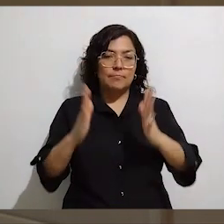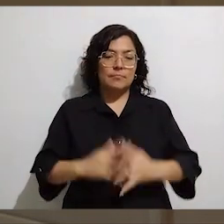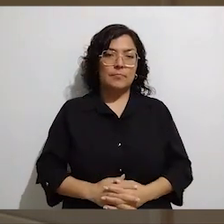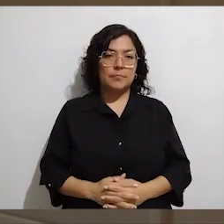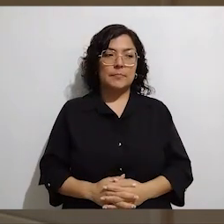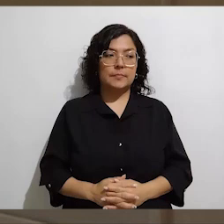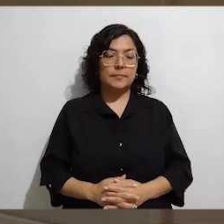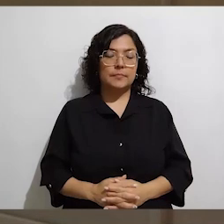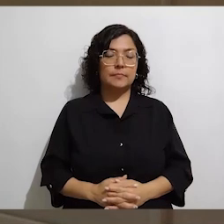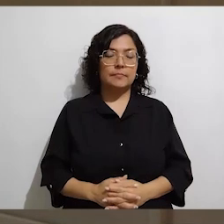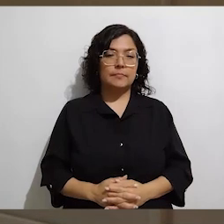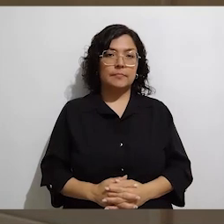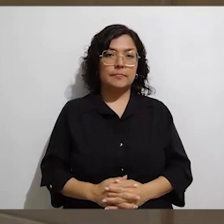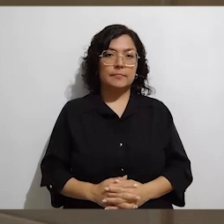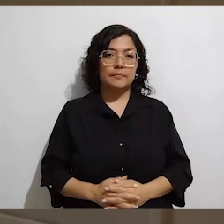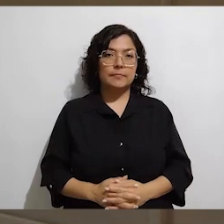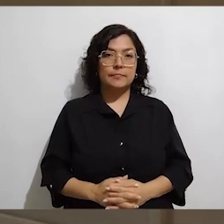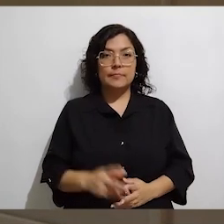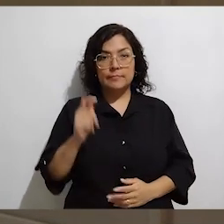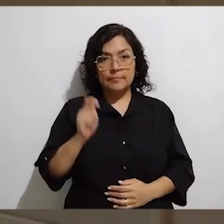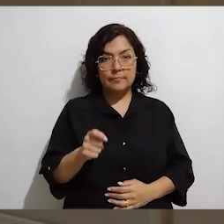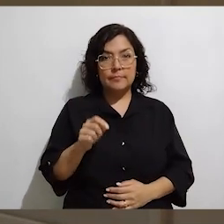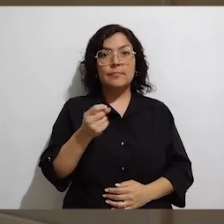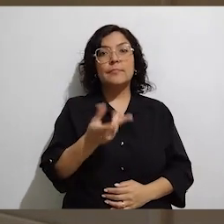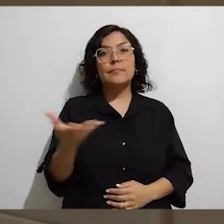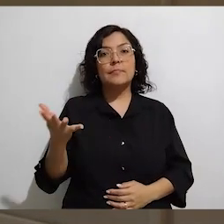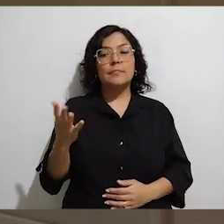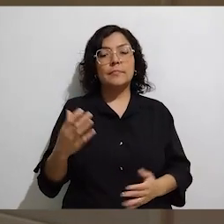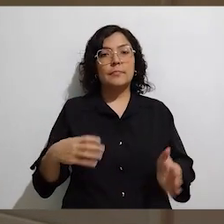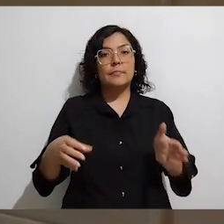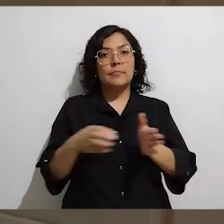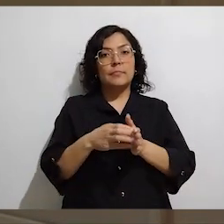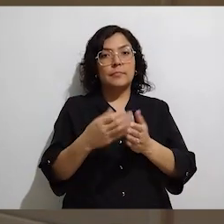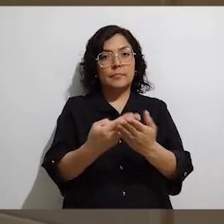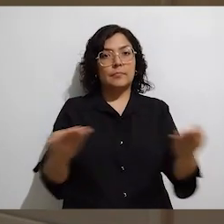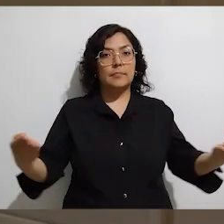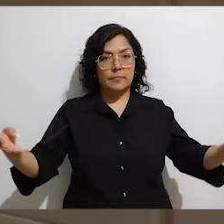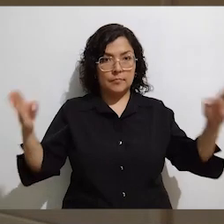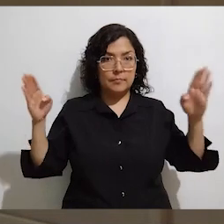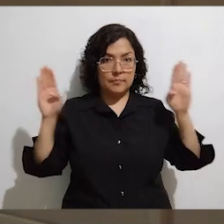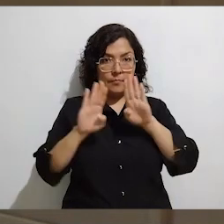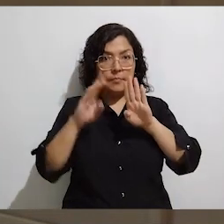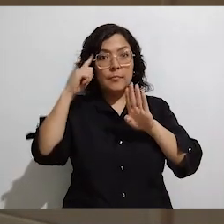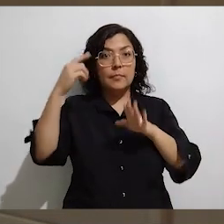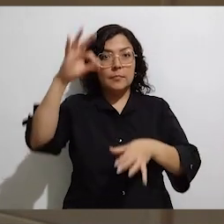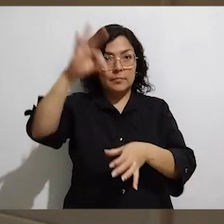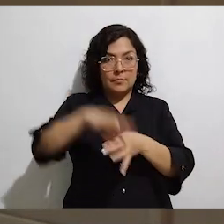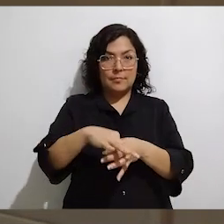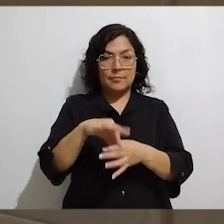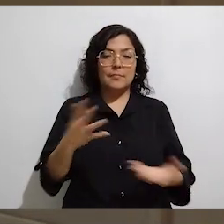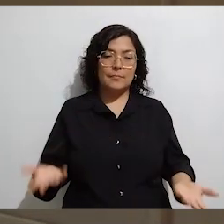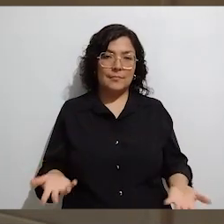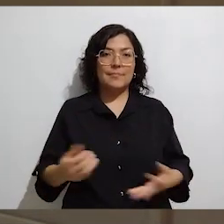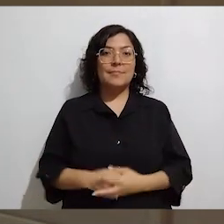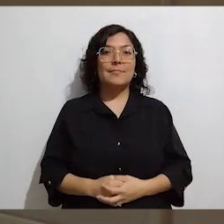decir, la participación que se tiene en las urnas contra el listado nominal. Esta participación en este pasado